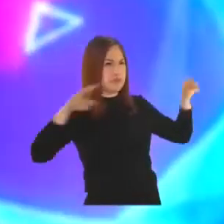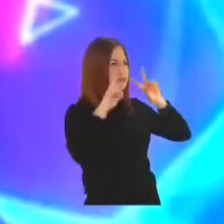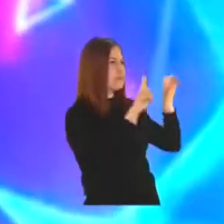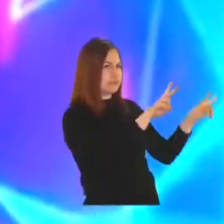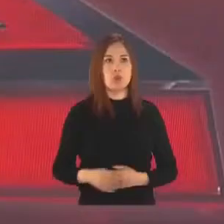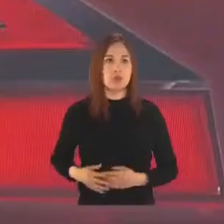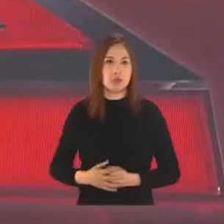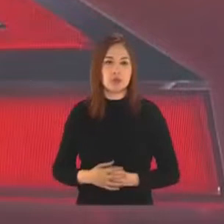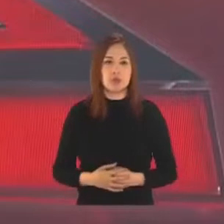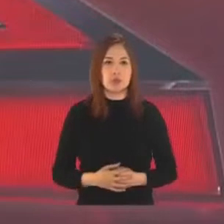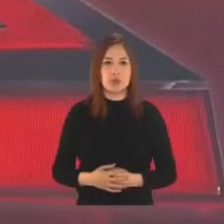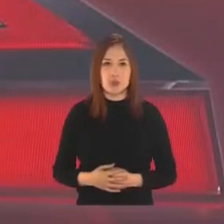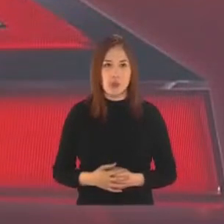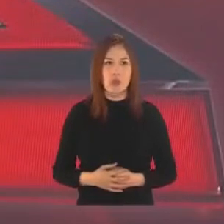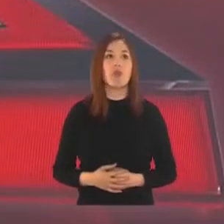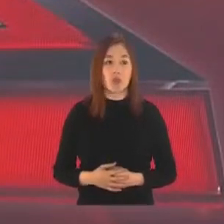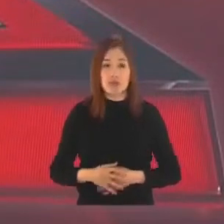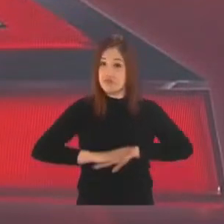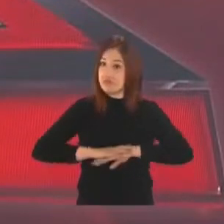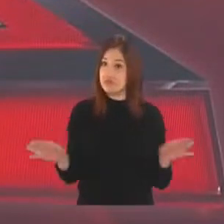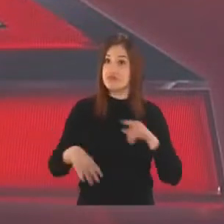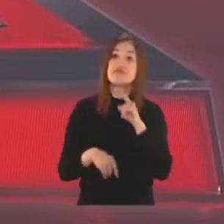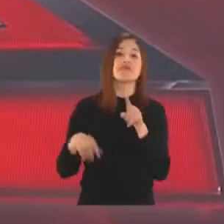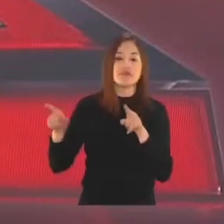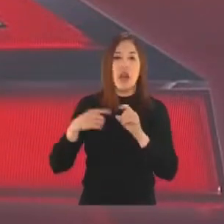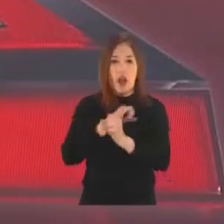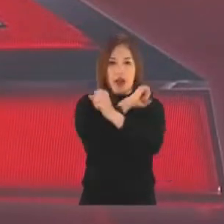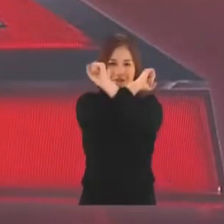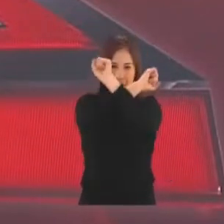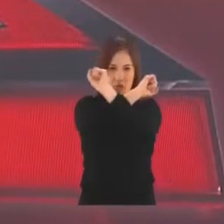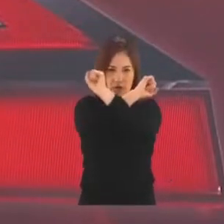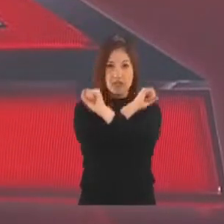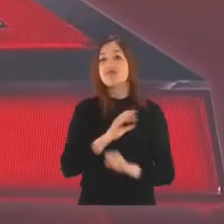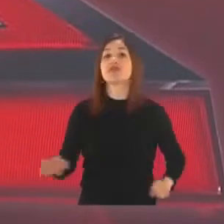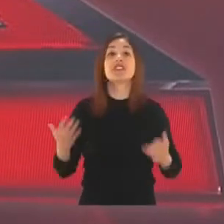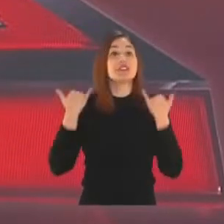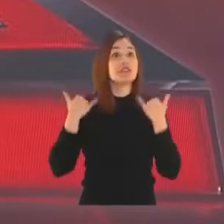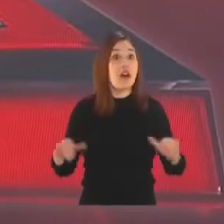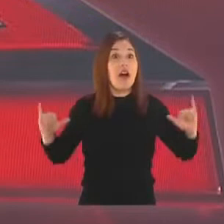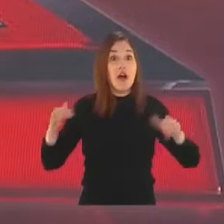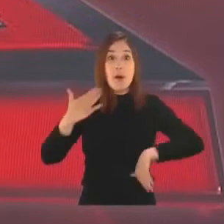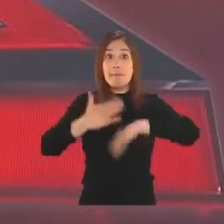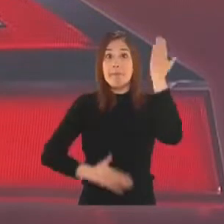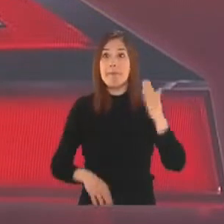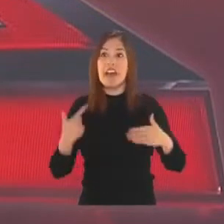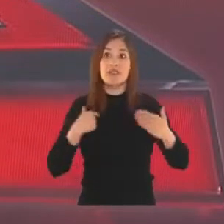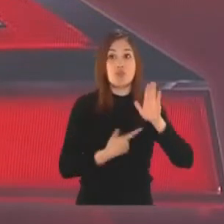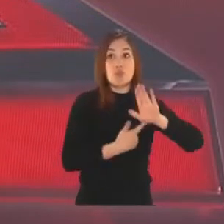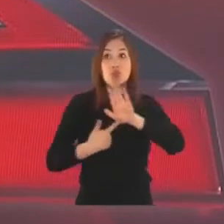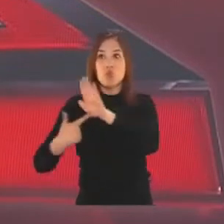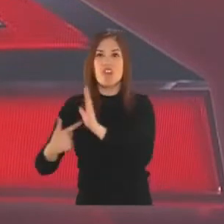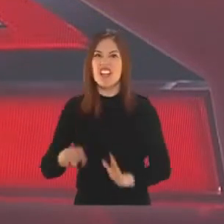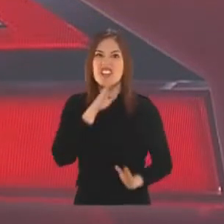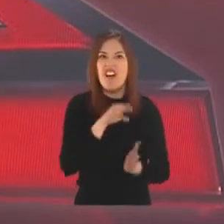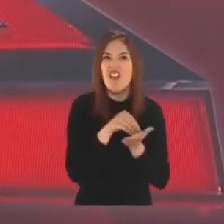Latina. Y es momento de hablar de Factor X, donde ya iniciaron las galas y conocimos al primer eliminado en esta